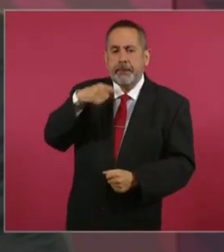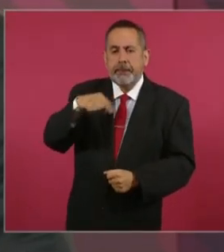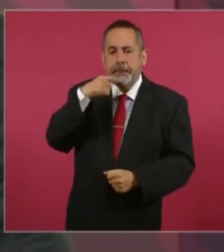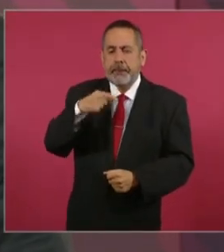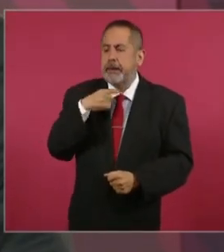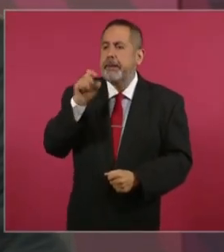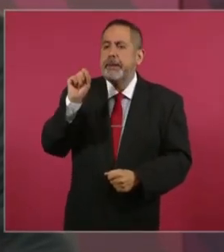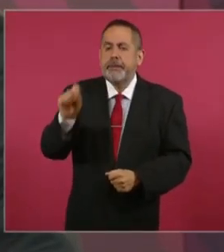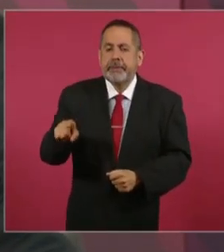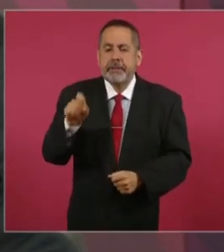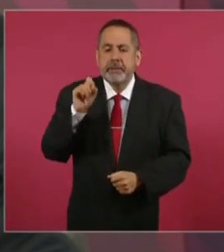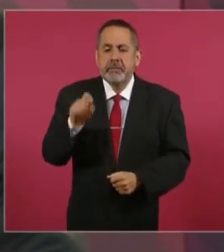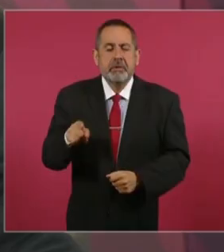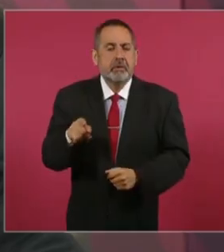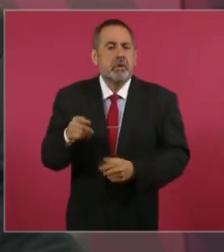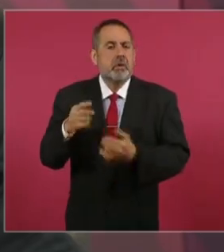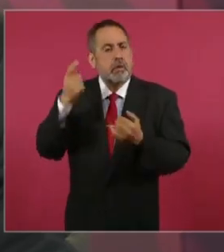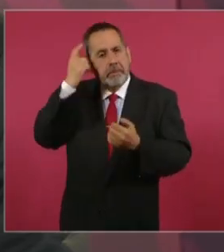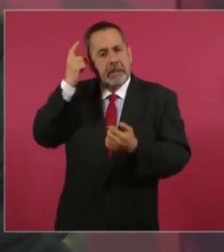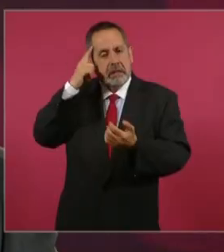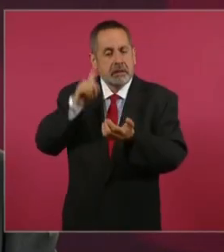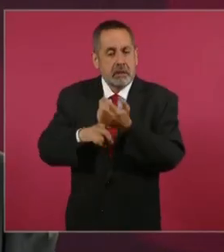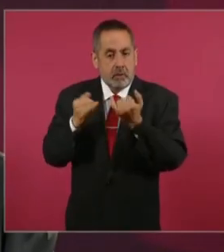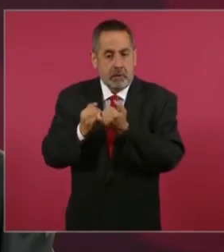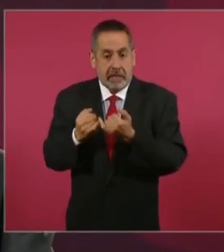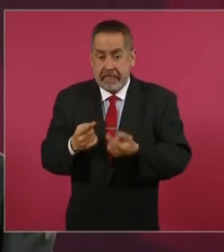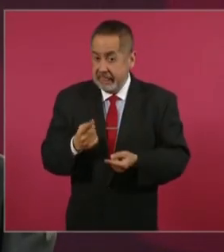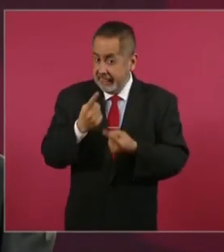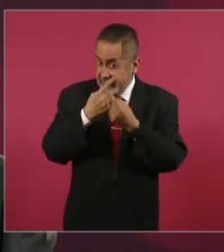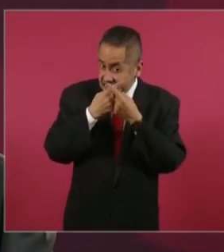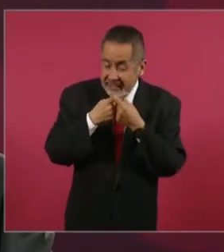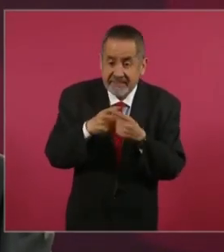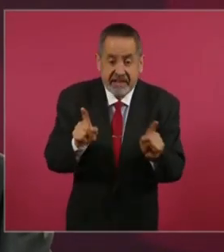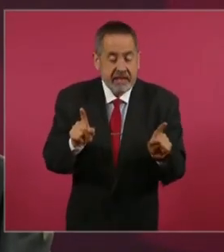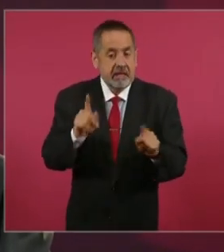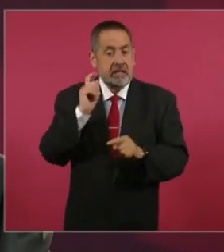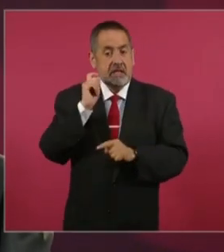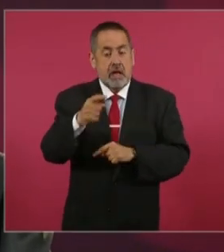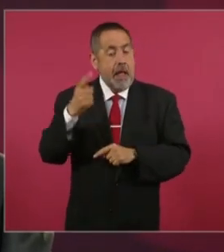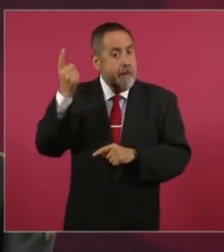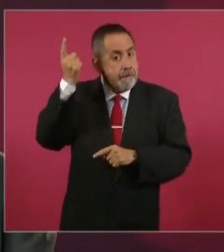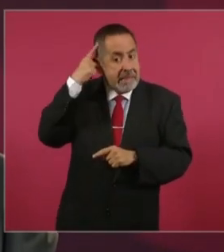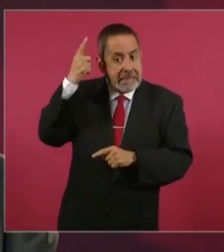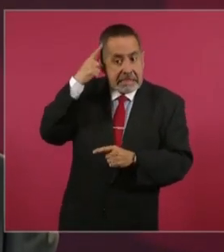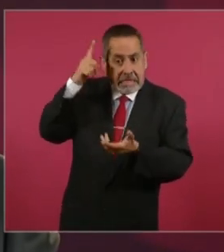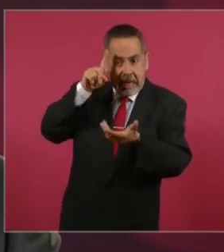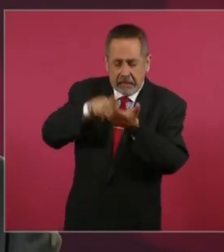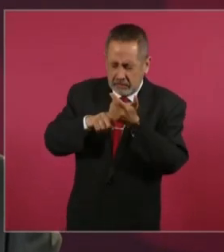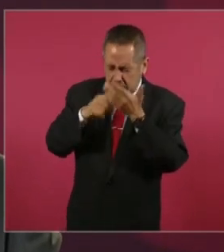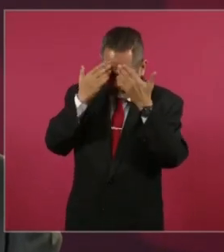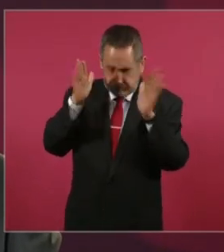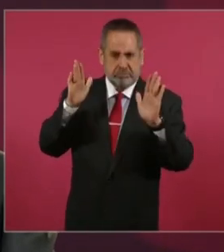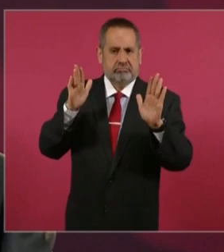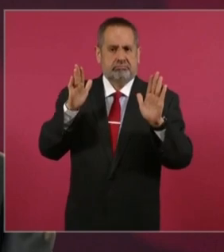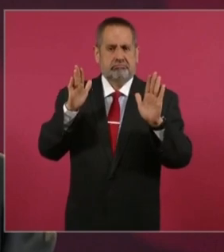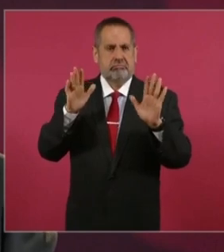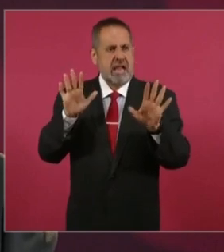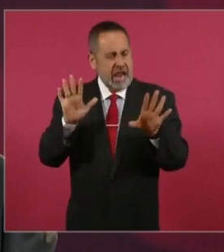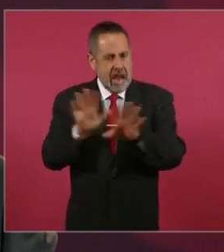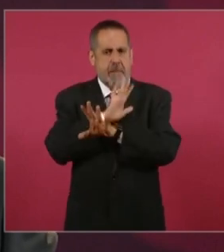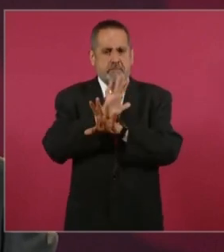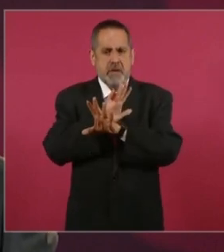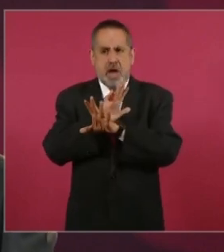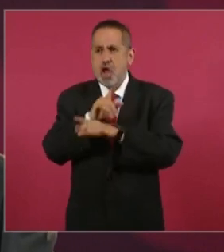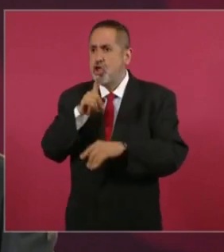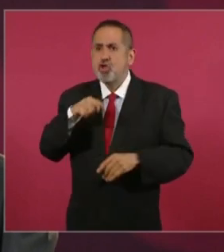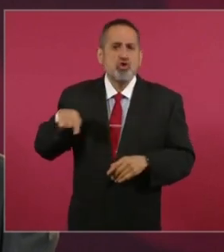porque se retrocede cuando se da un cambio de mentalidad masivo